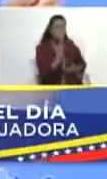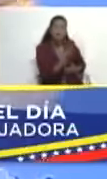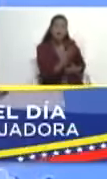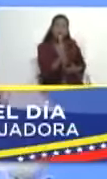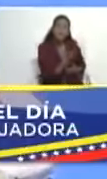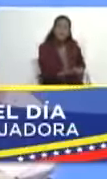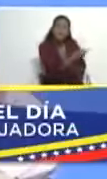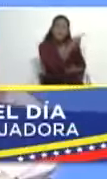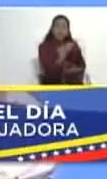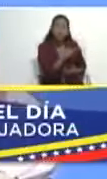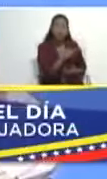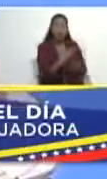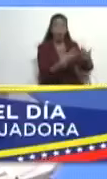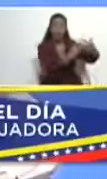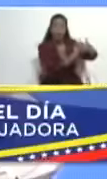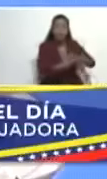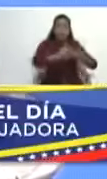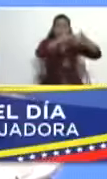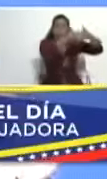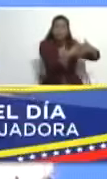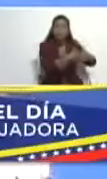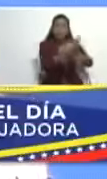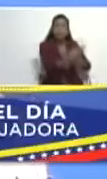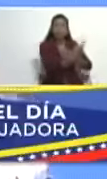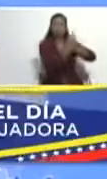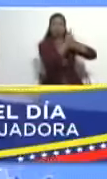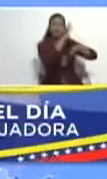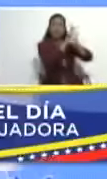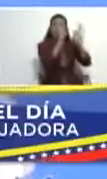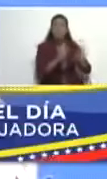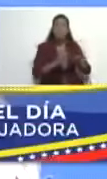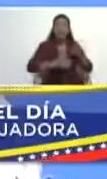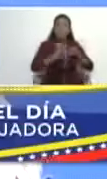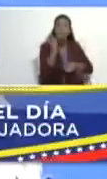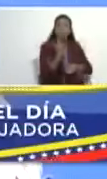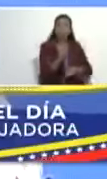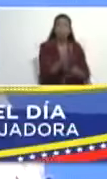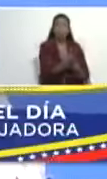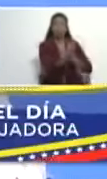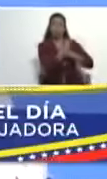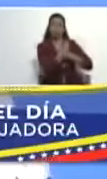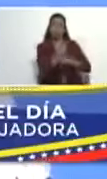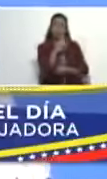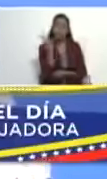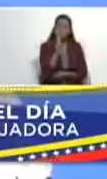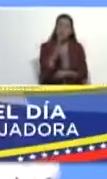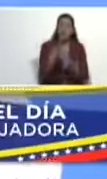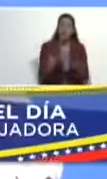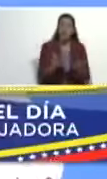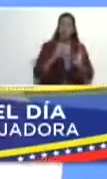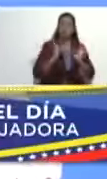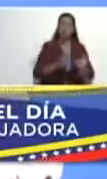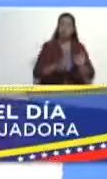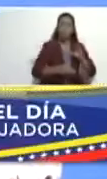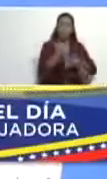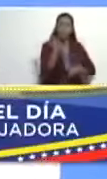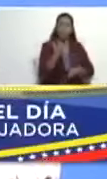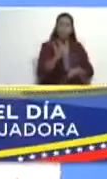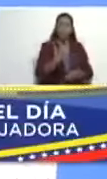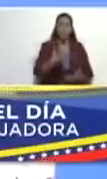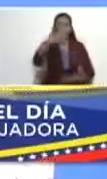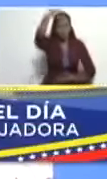Porque los gringos pretenden imponer un modelo colonialista. Ustedes lo saben. Un modelo